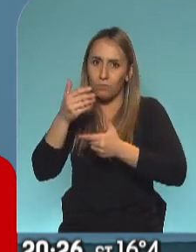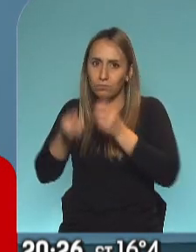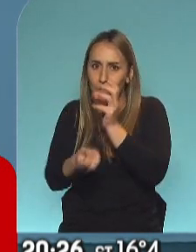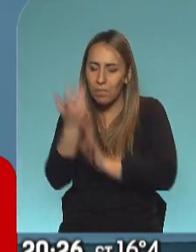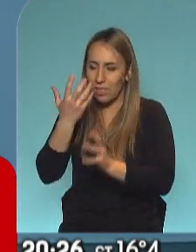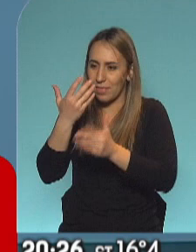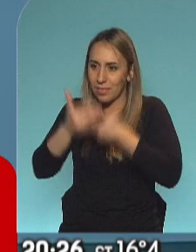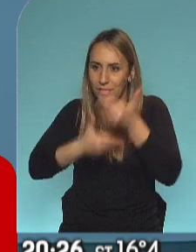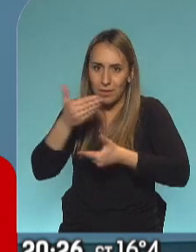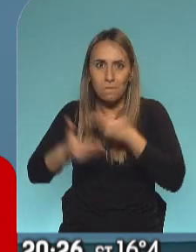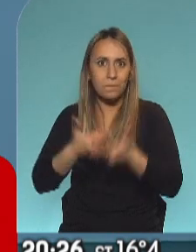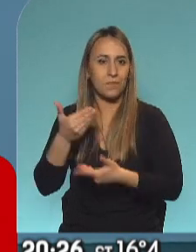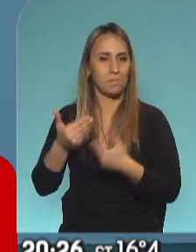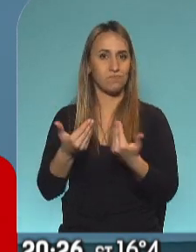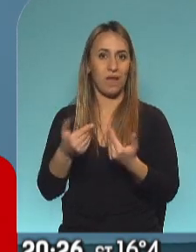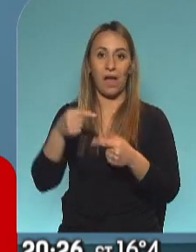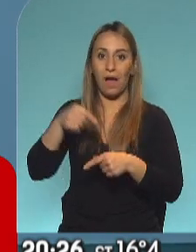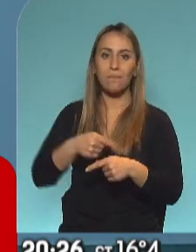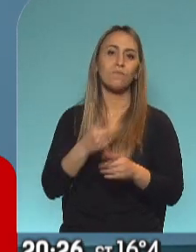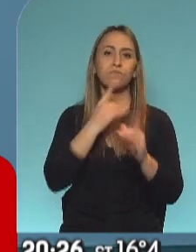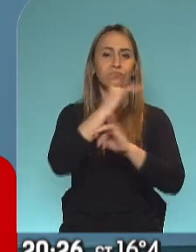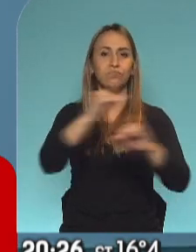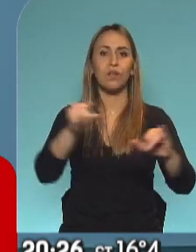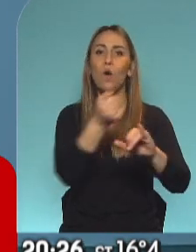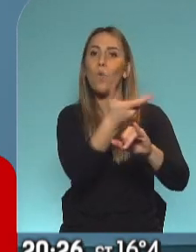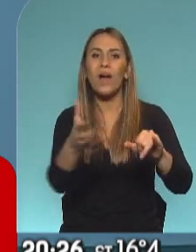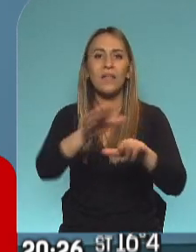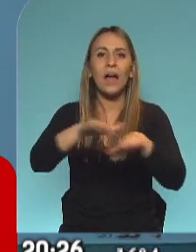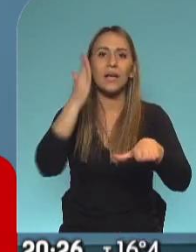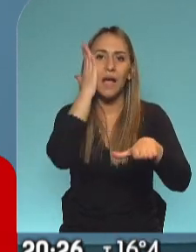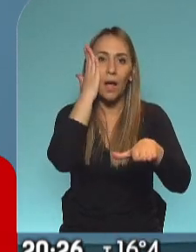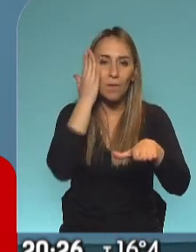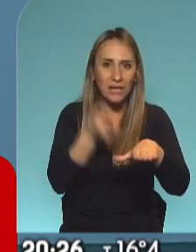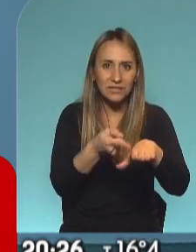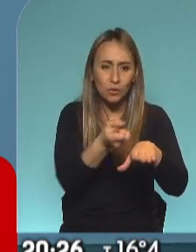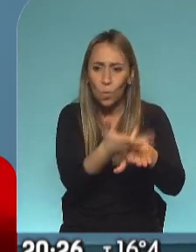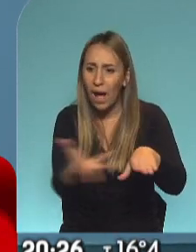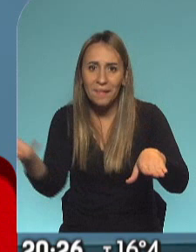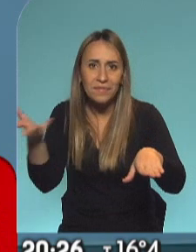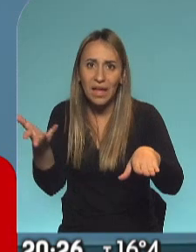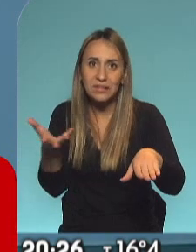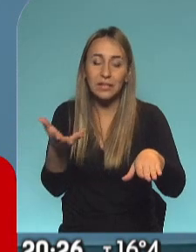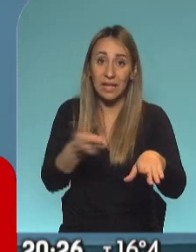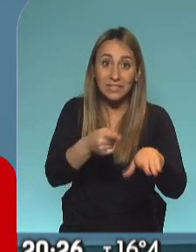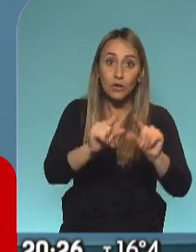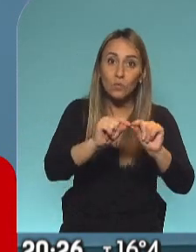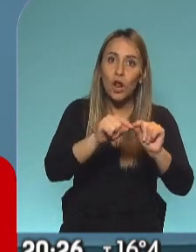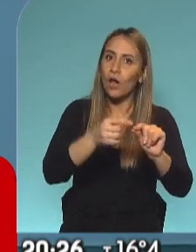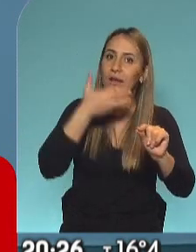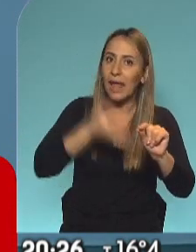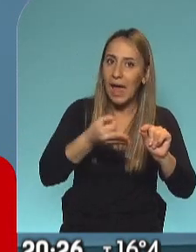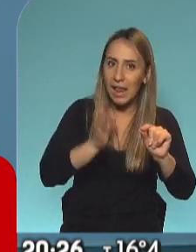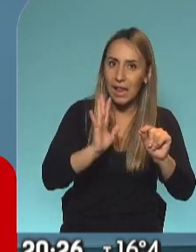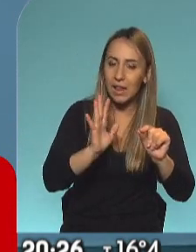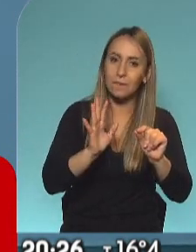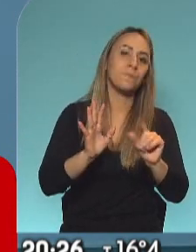ahora tantas camas, es en tiempo real, son las que tenemos hoy. Lo que hay que comprender de este anuncio es que es una